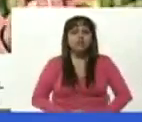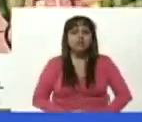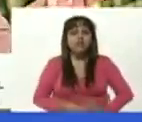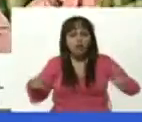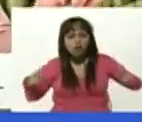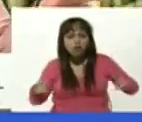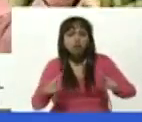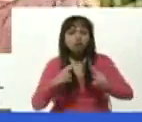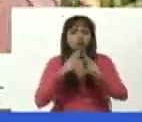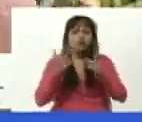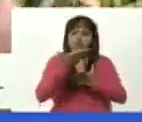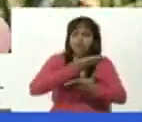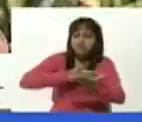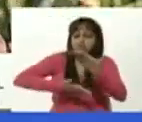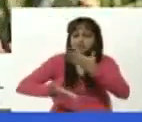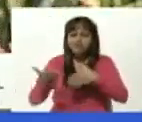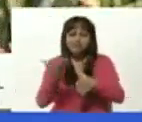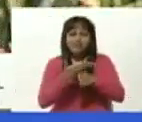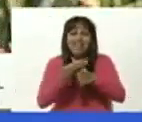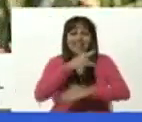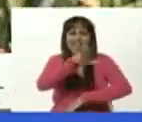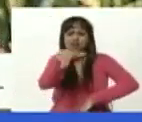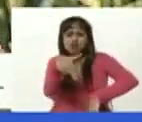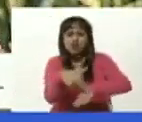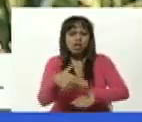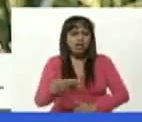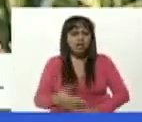la reconciliación nacional,